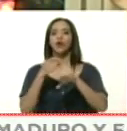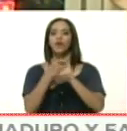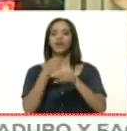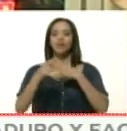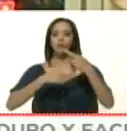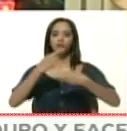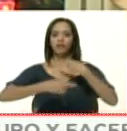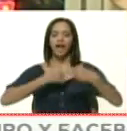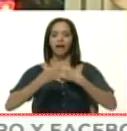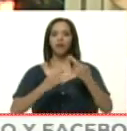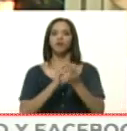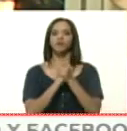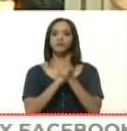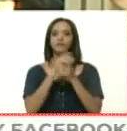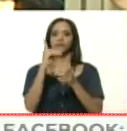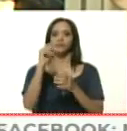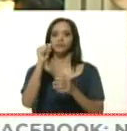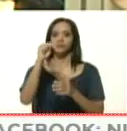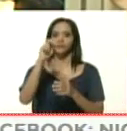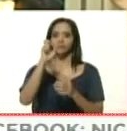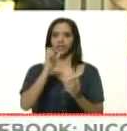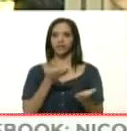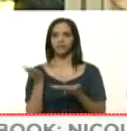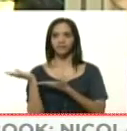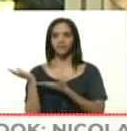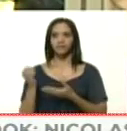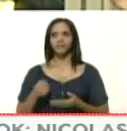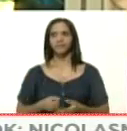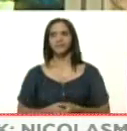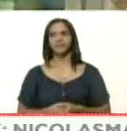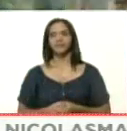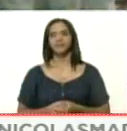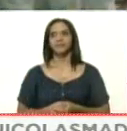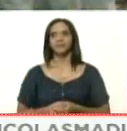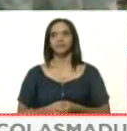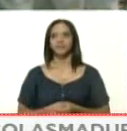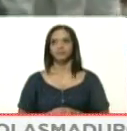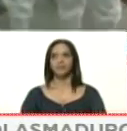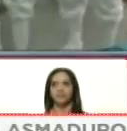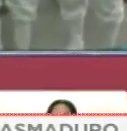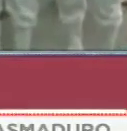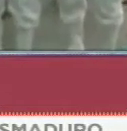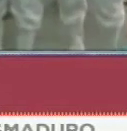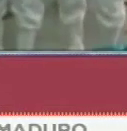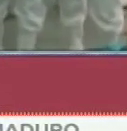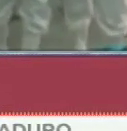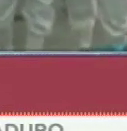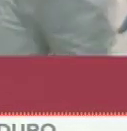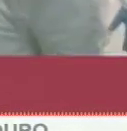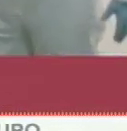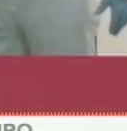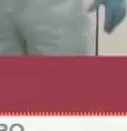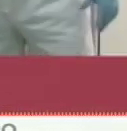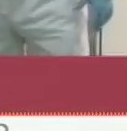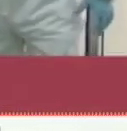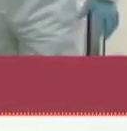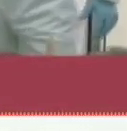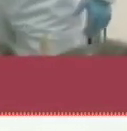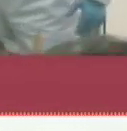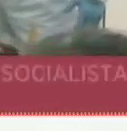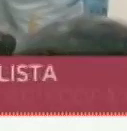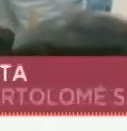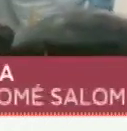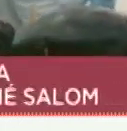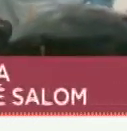revolucionario, compañero Dante Rivas. Adelante. Desde estas tierras cercanos al